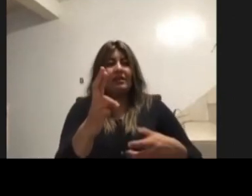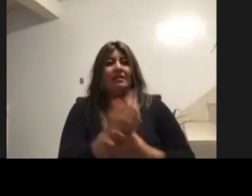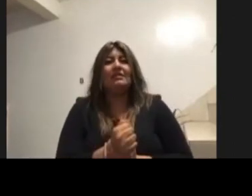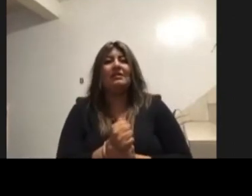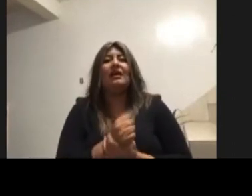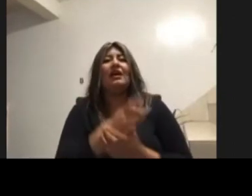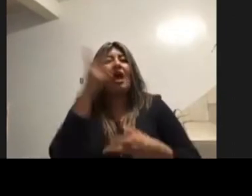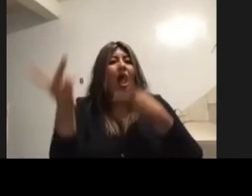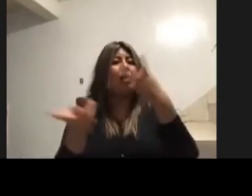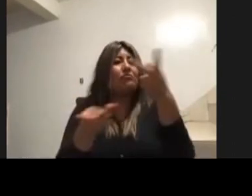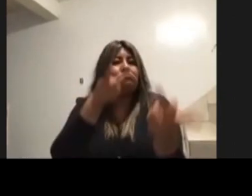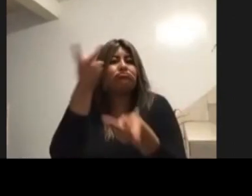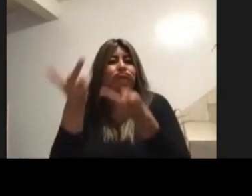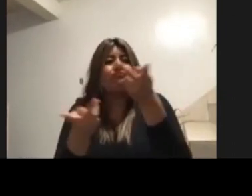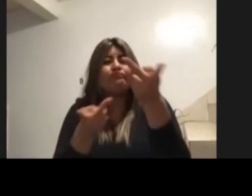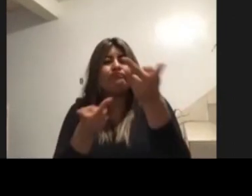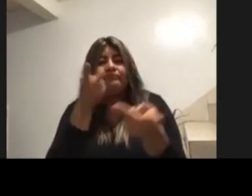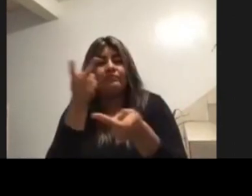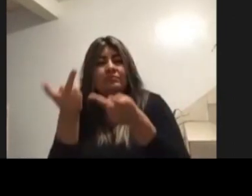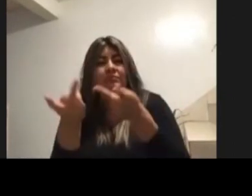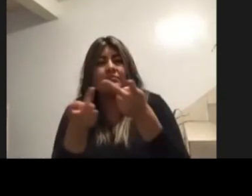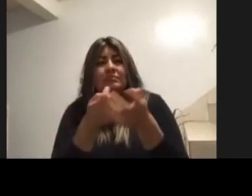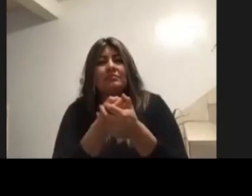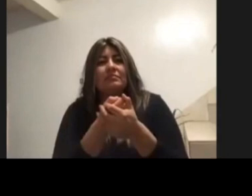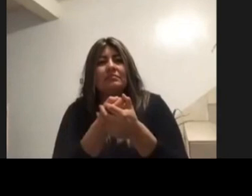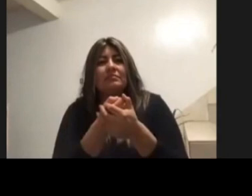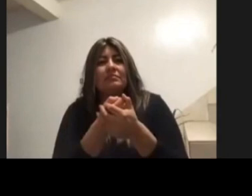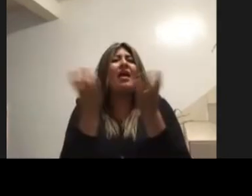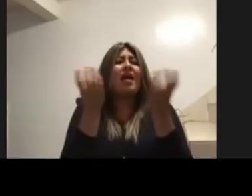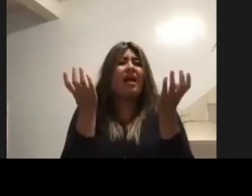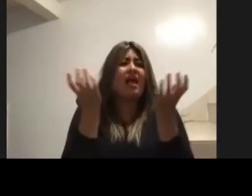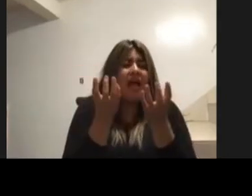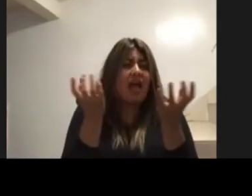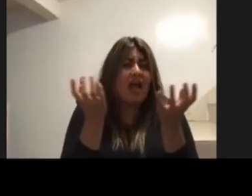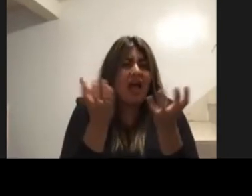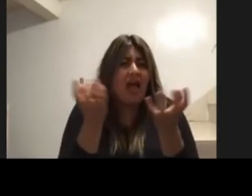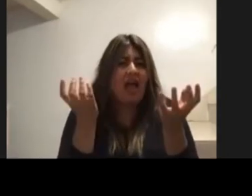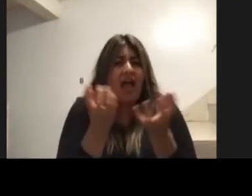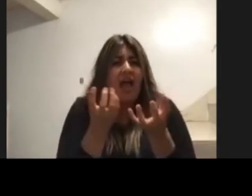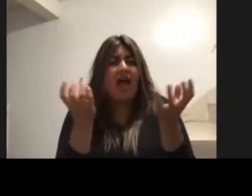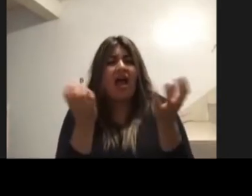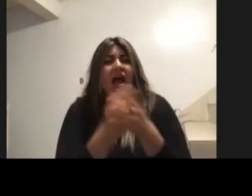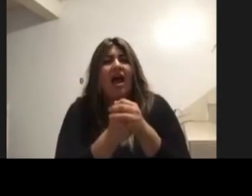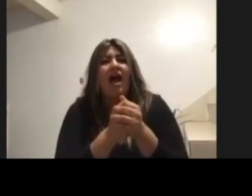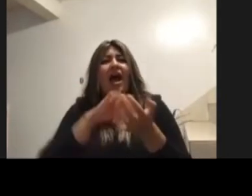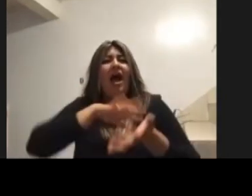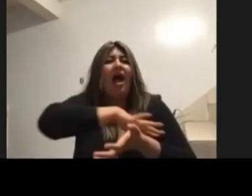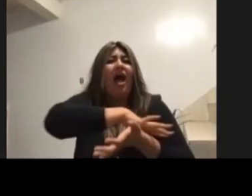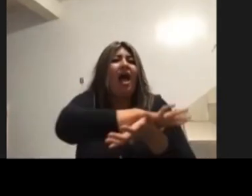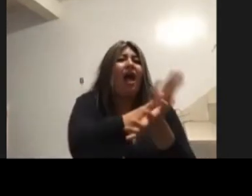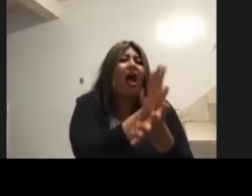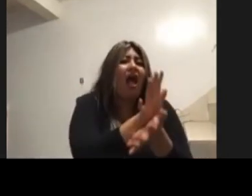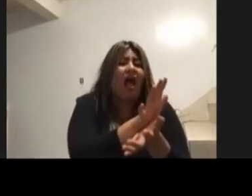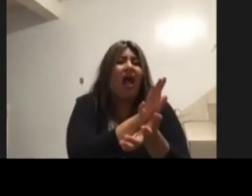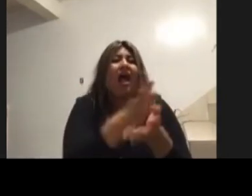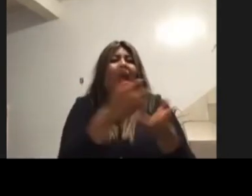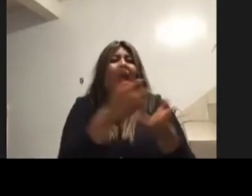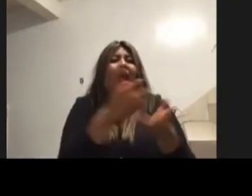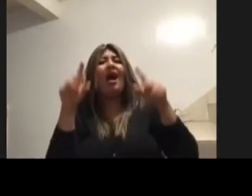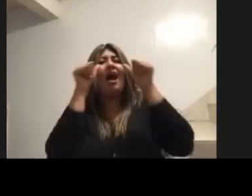pregunta de qué hacer en las zonas de alta marginación con la